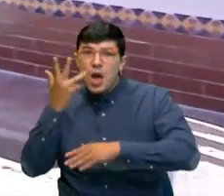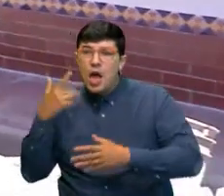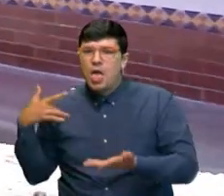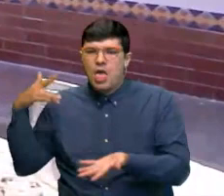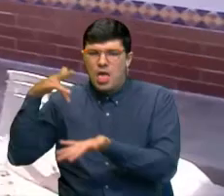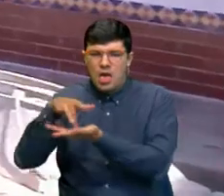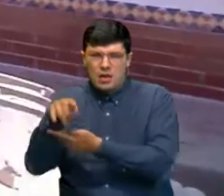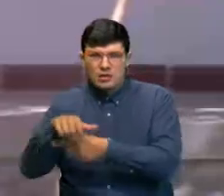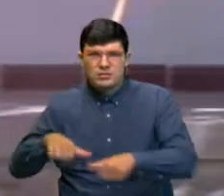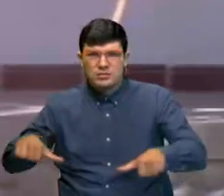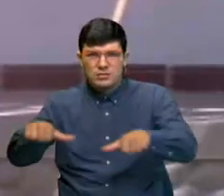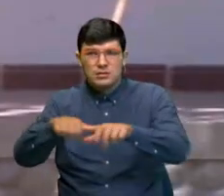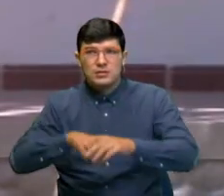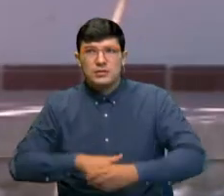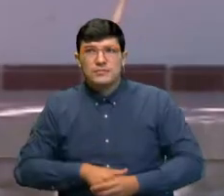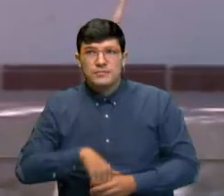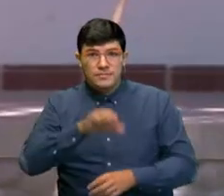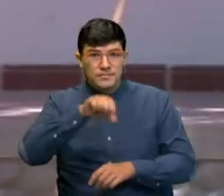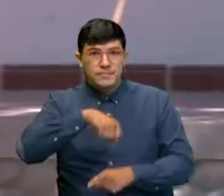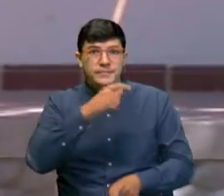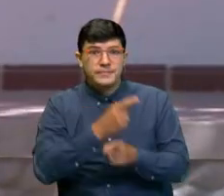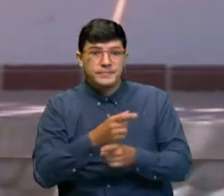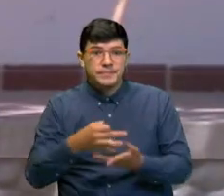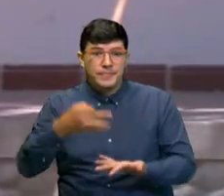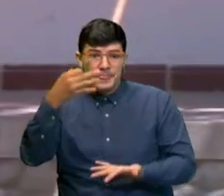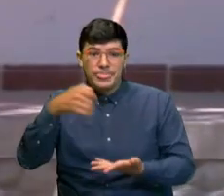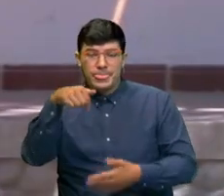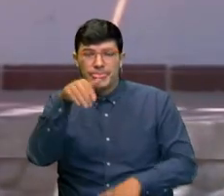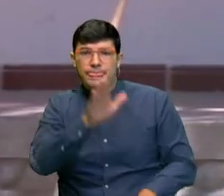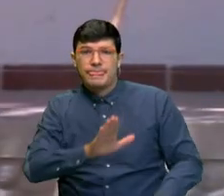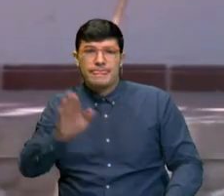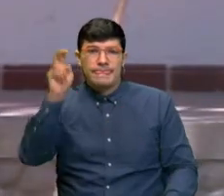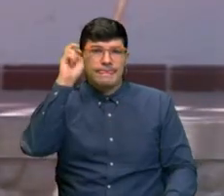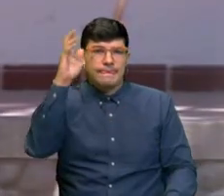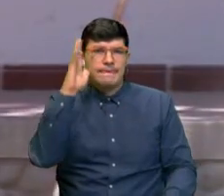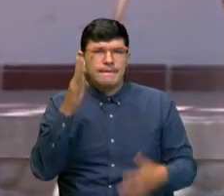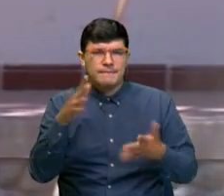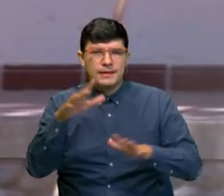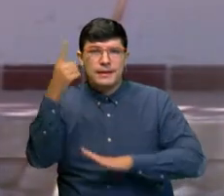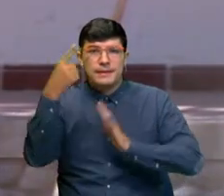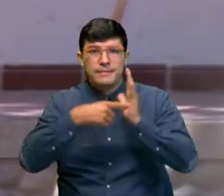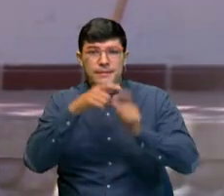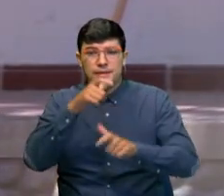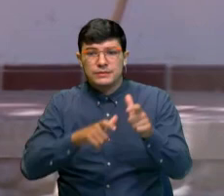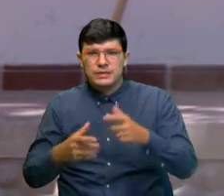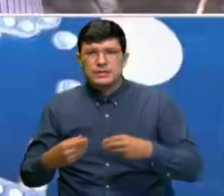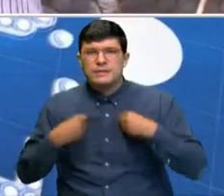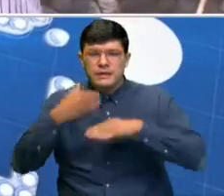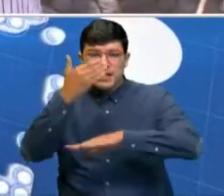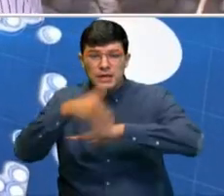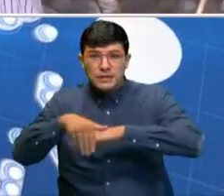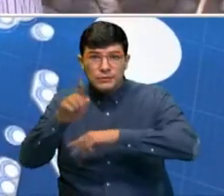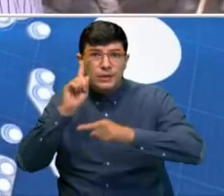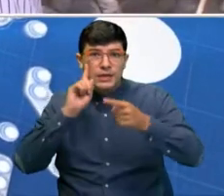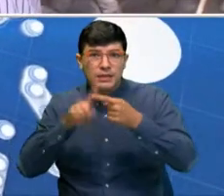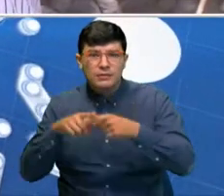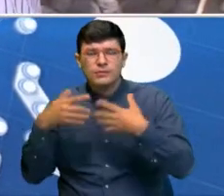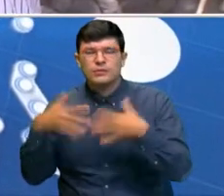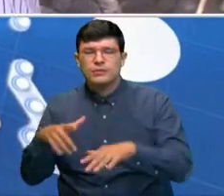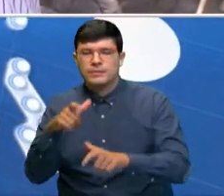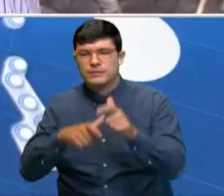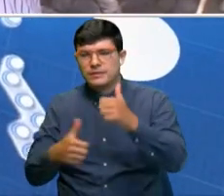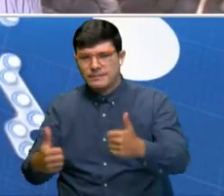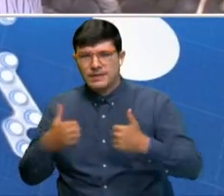estas instalaciones la capital nortesantandereana cuenta con cerca de 1000 habitantes de calle de los cuales se busca que muchos sean